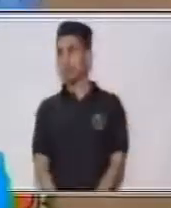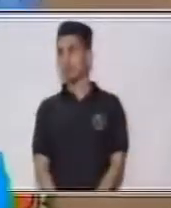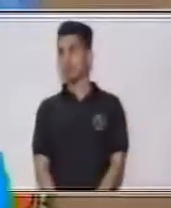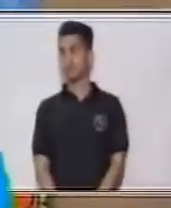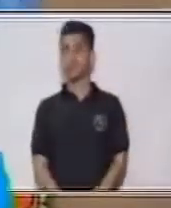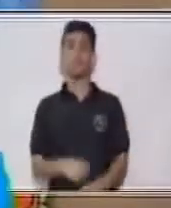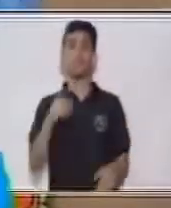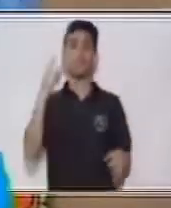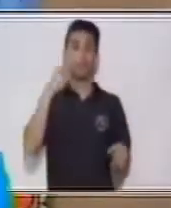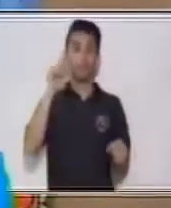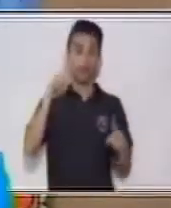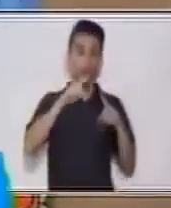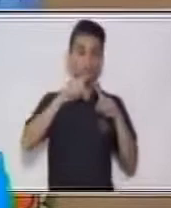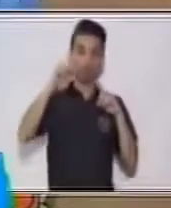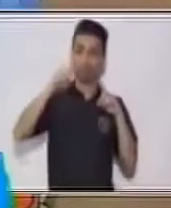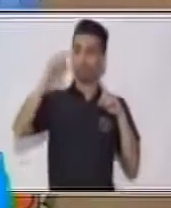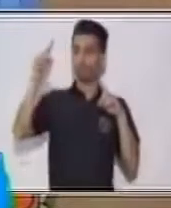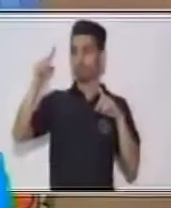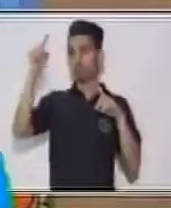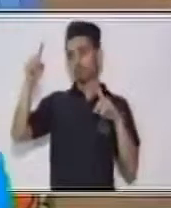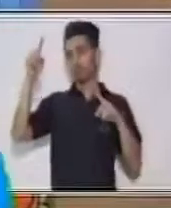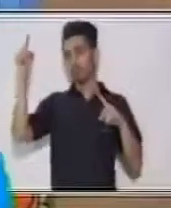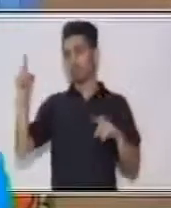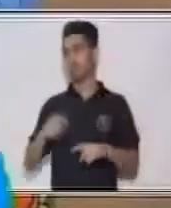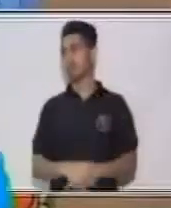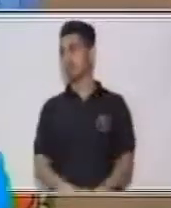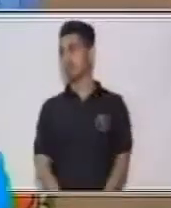un patrón ascendente dice